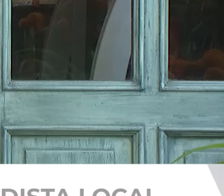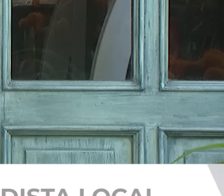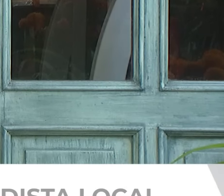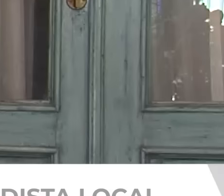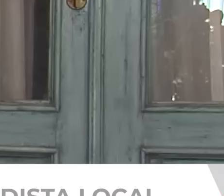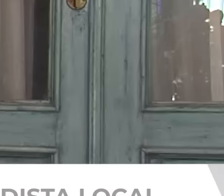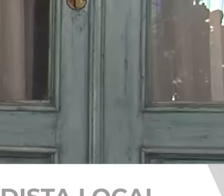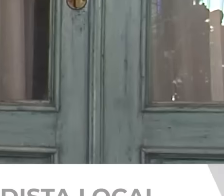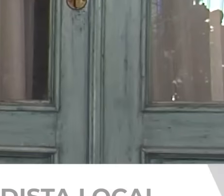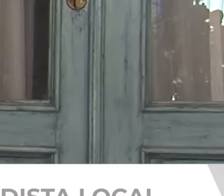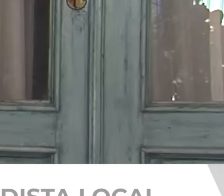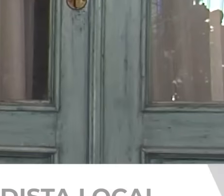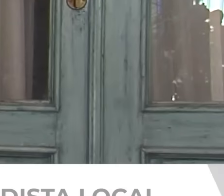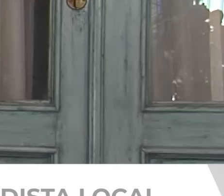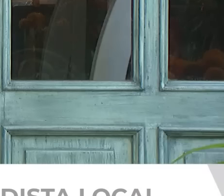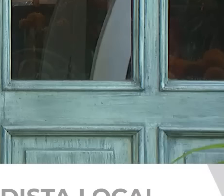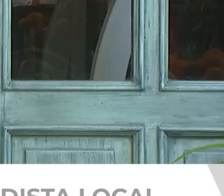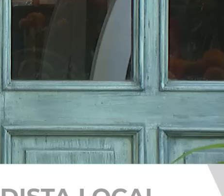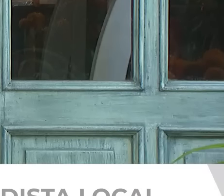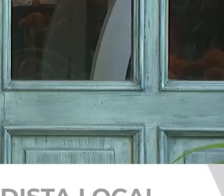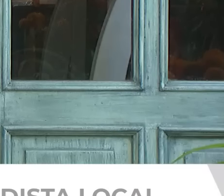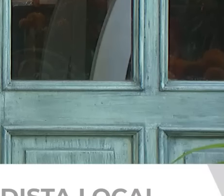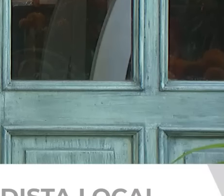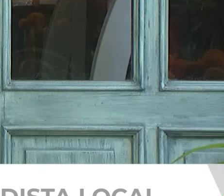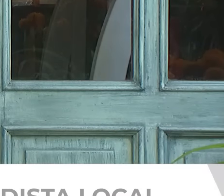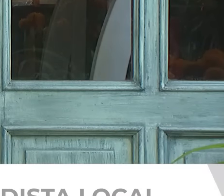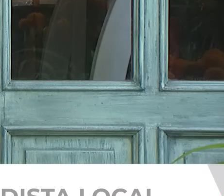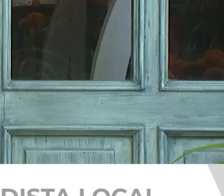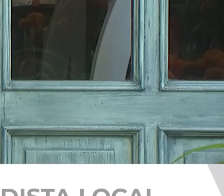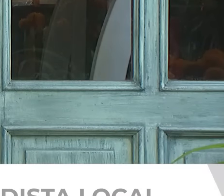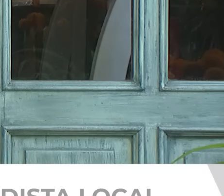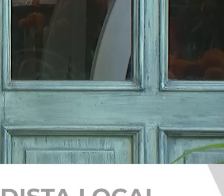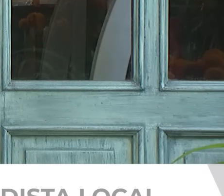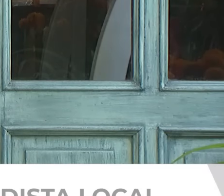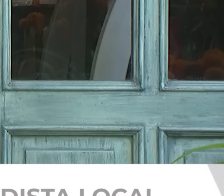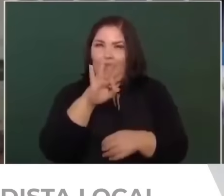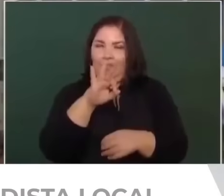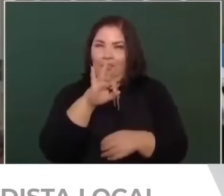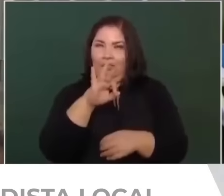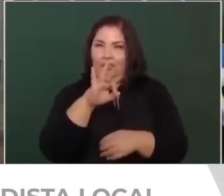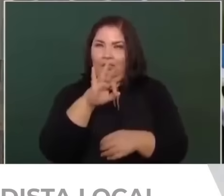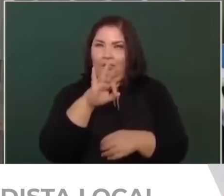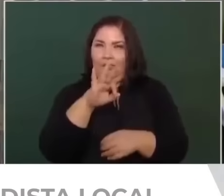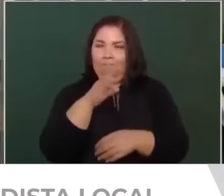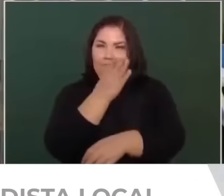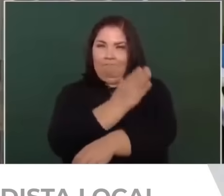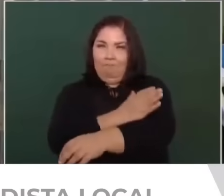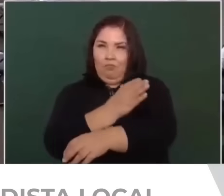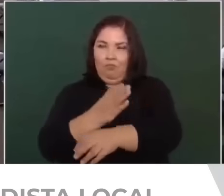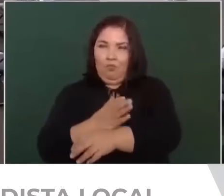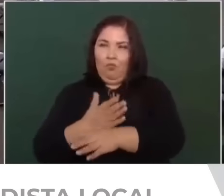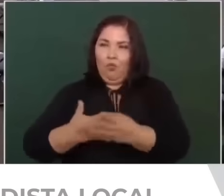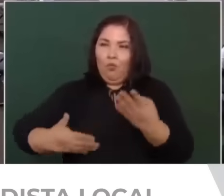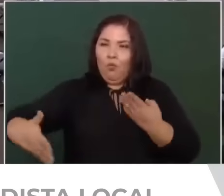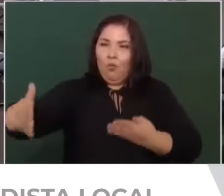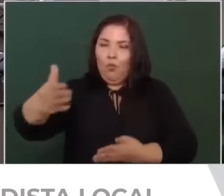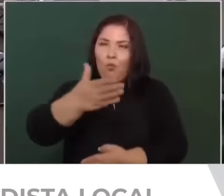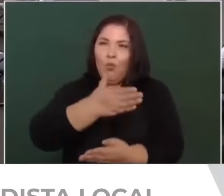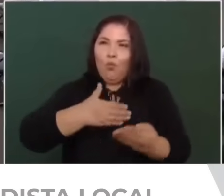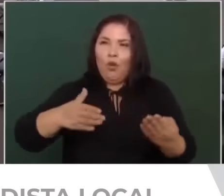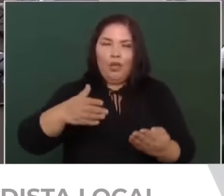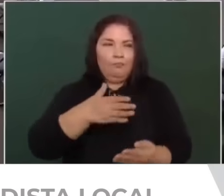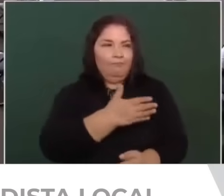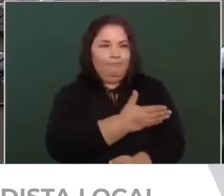Entonces vamos a ver có lo cóm lo dijo esta reportera Y regresamos a hablar de ese tema compañeros periodistas